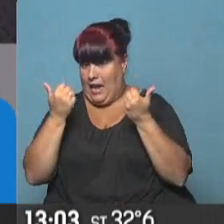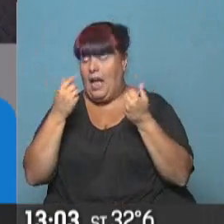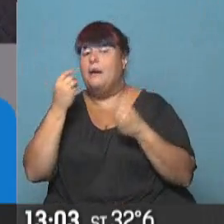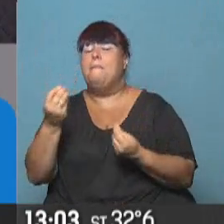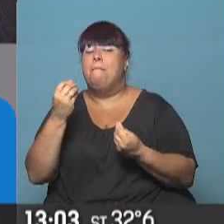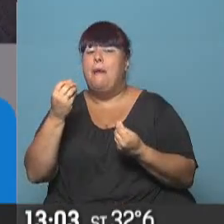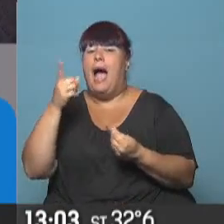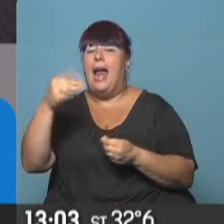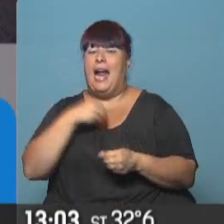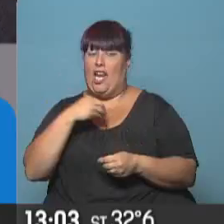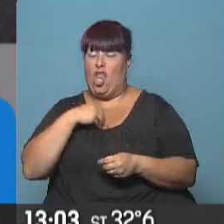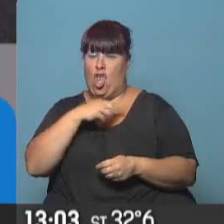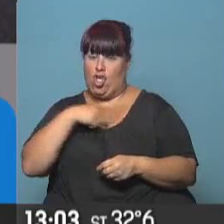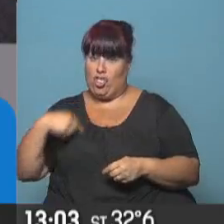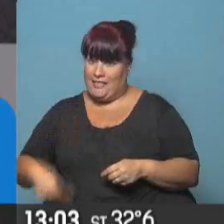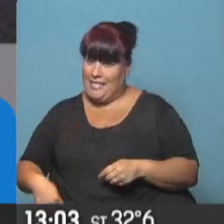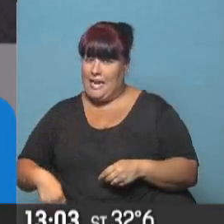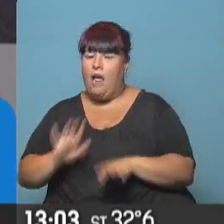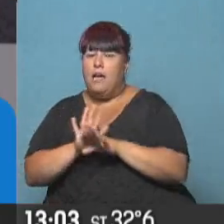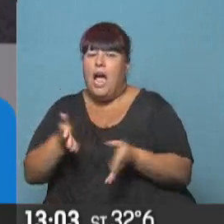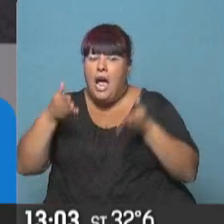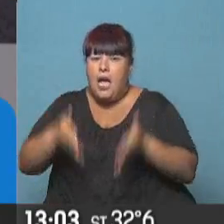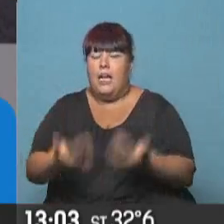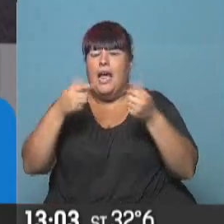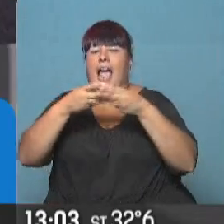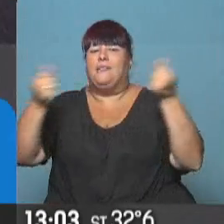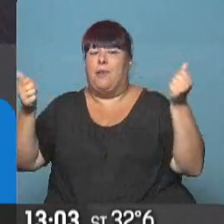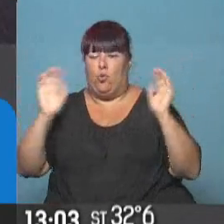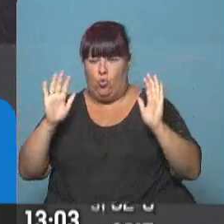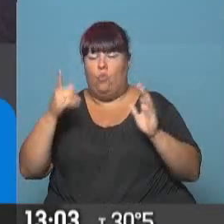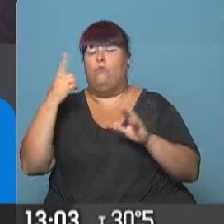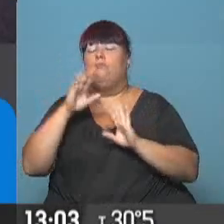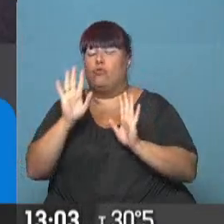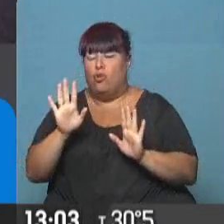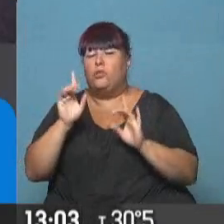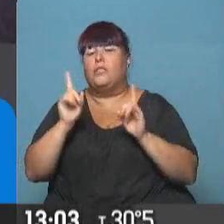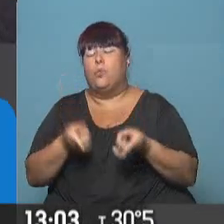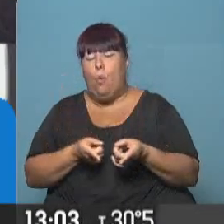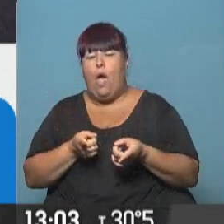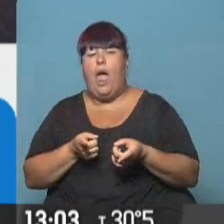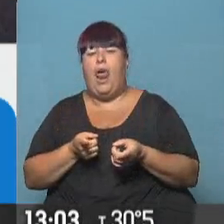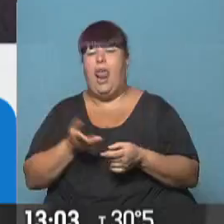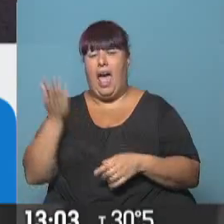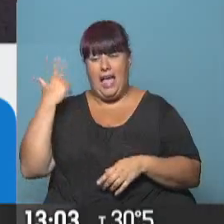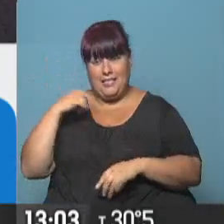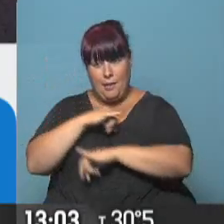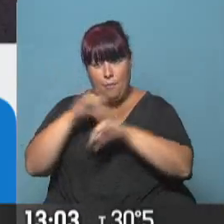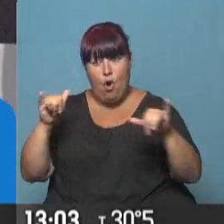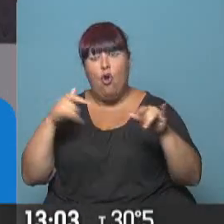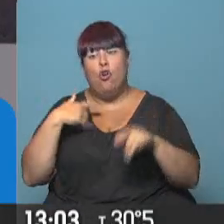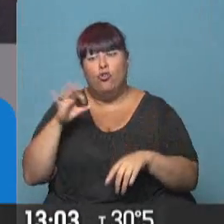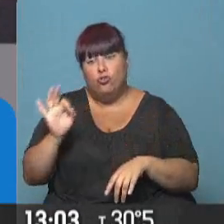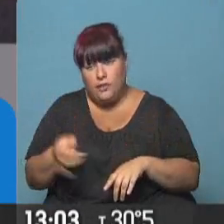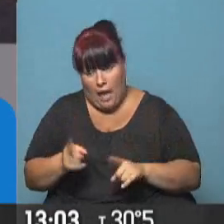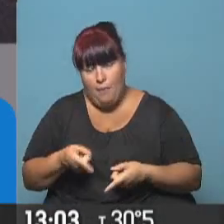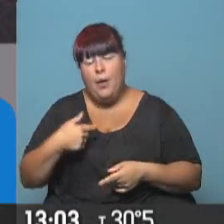para la religión china sería profanar el espíritu. Igualmente, en las últimas noticias también sabemos